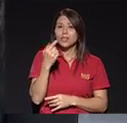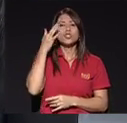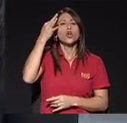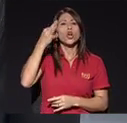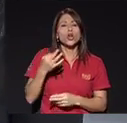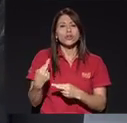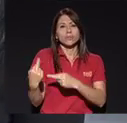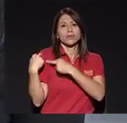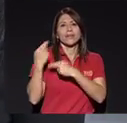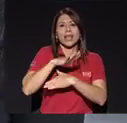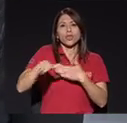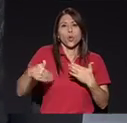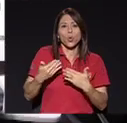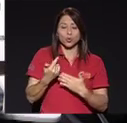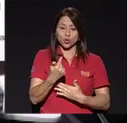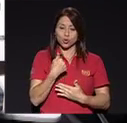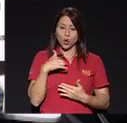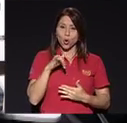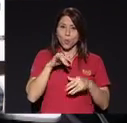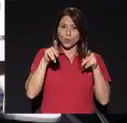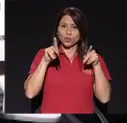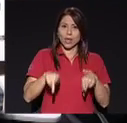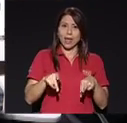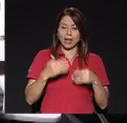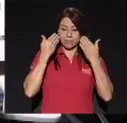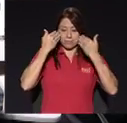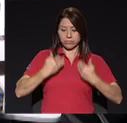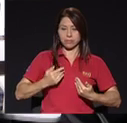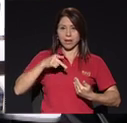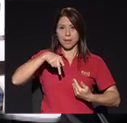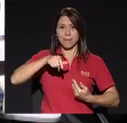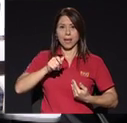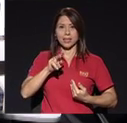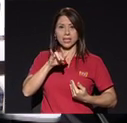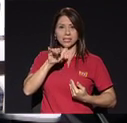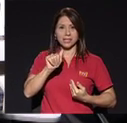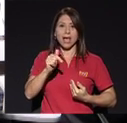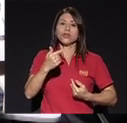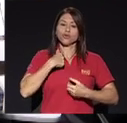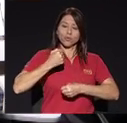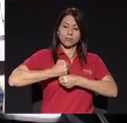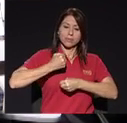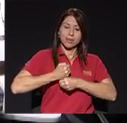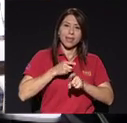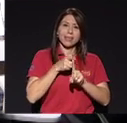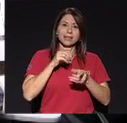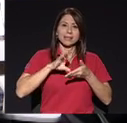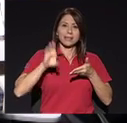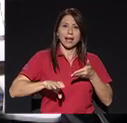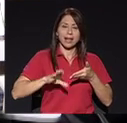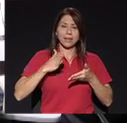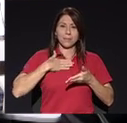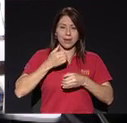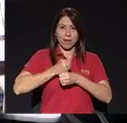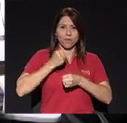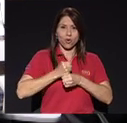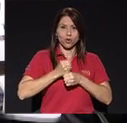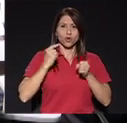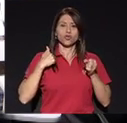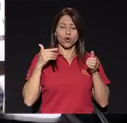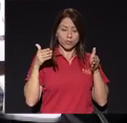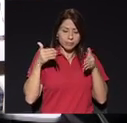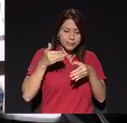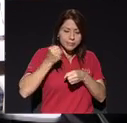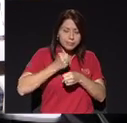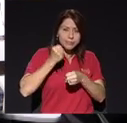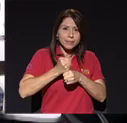responsabilidad de todos. Yo hago mi parte como ciudadana, como Patricia, ¿verdad? Desde el CENAREC, desde mi labor, ¿verdad?